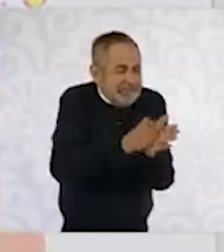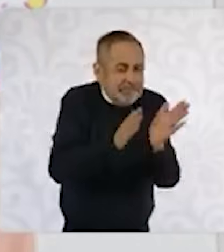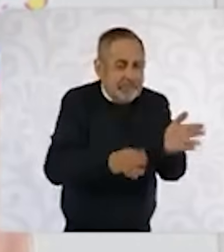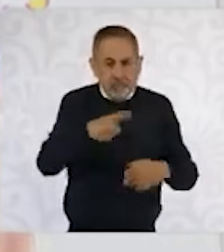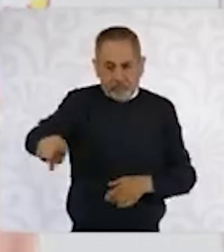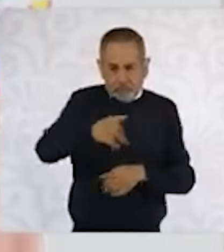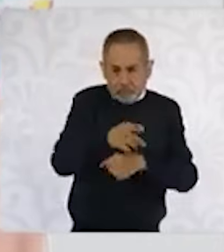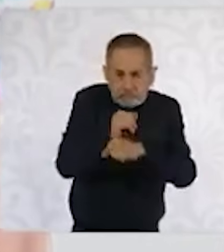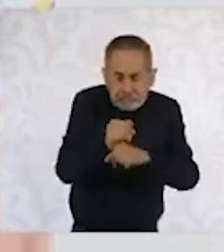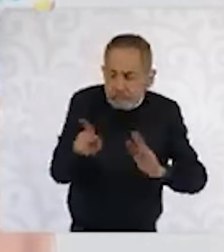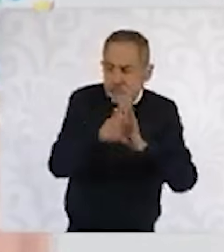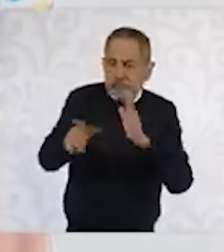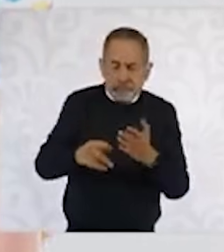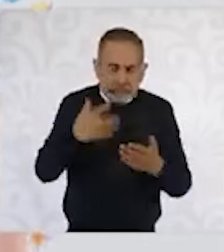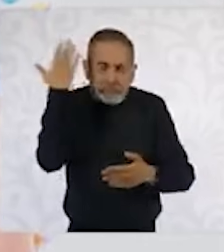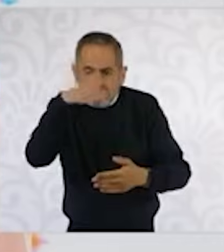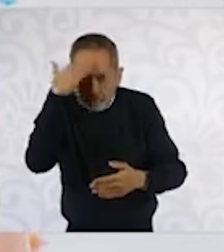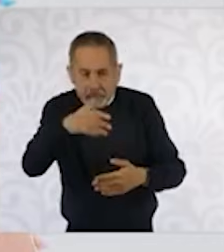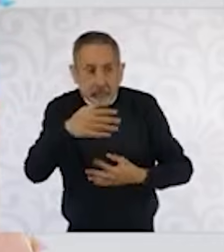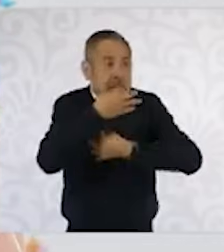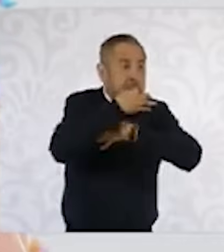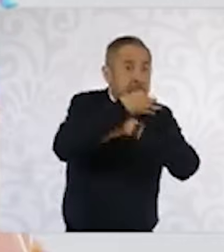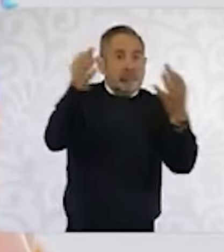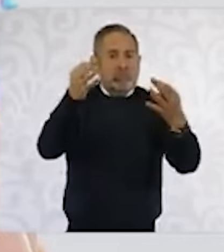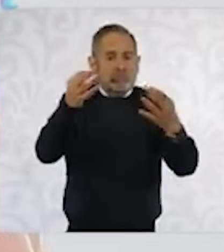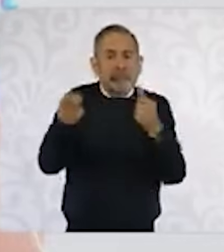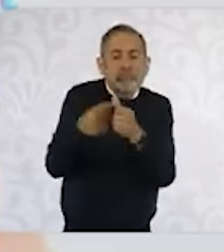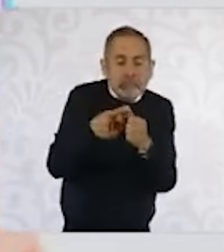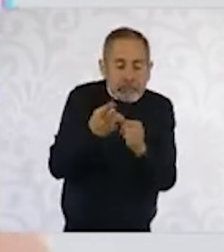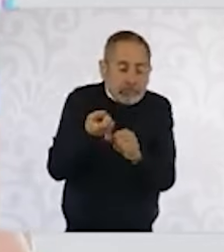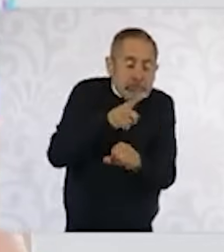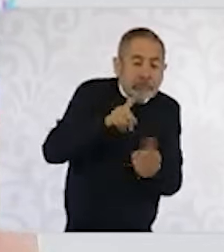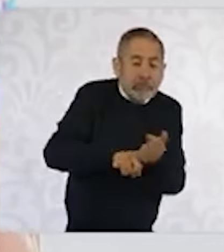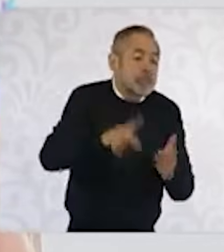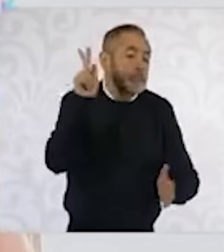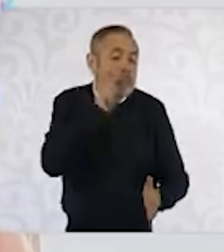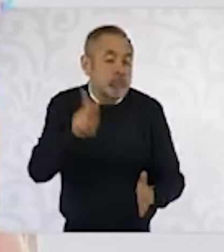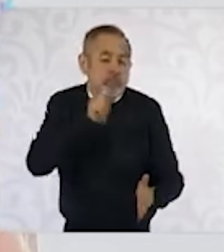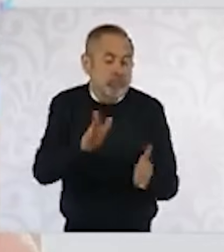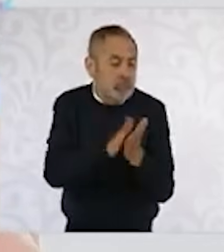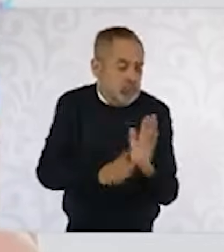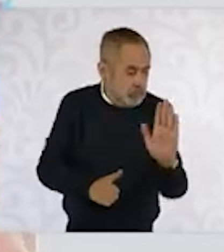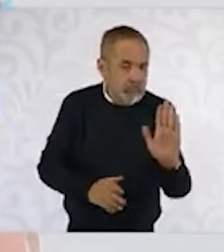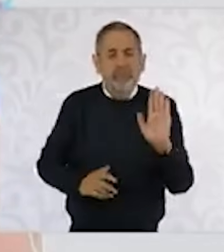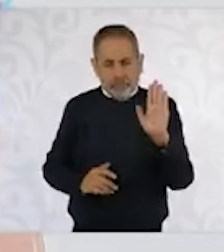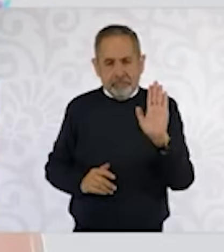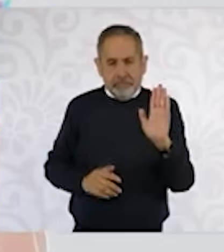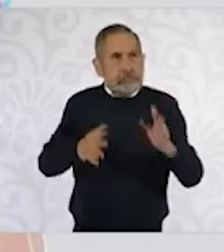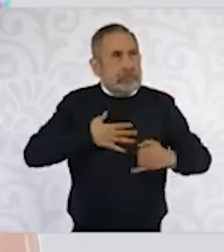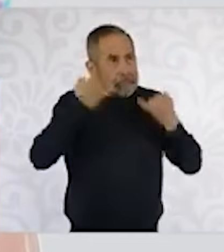son periodistas, saben que para dar una nota, comentar algo, pues no es producto